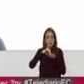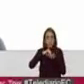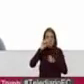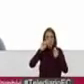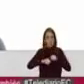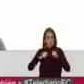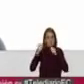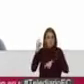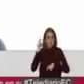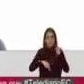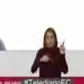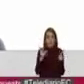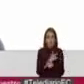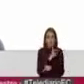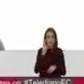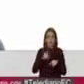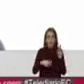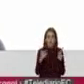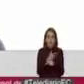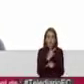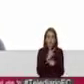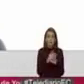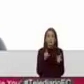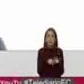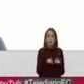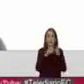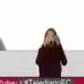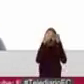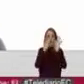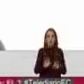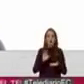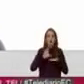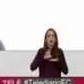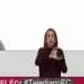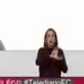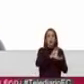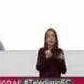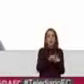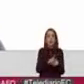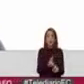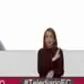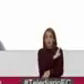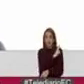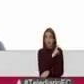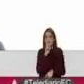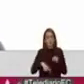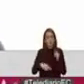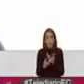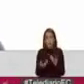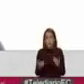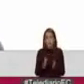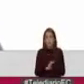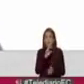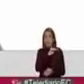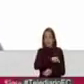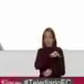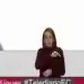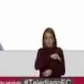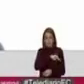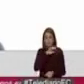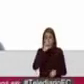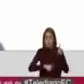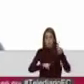pueda seguir transfiriendo el mismo monto a las universidades. Algo parecido pasa con los GAT. Las asignaciones que se hacen desde